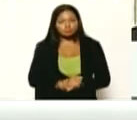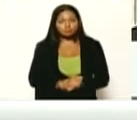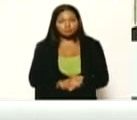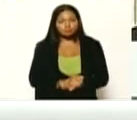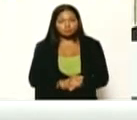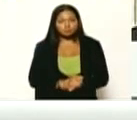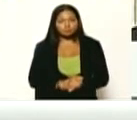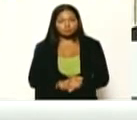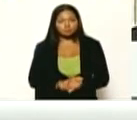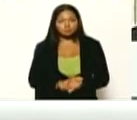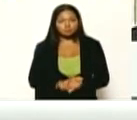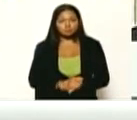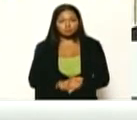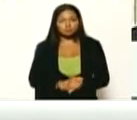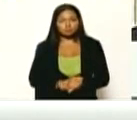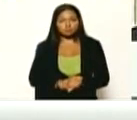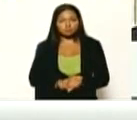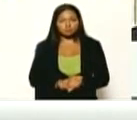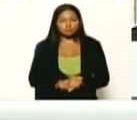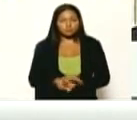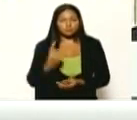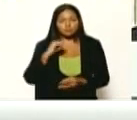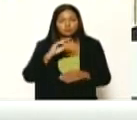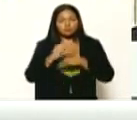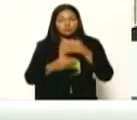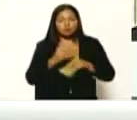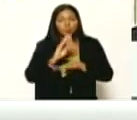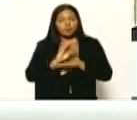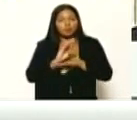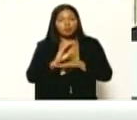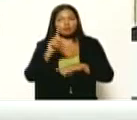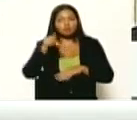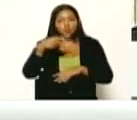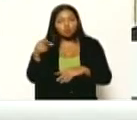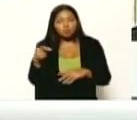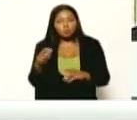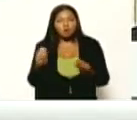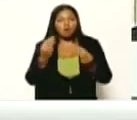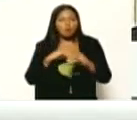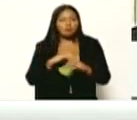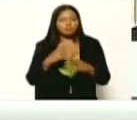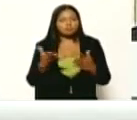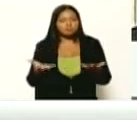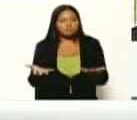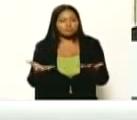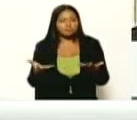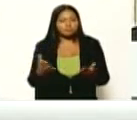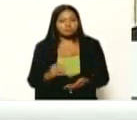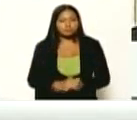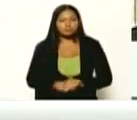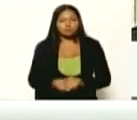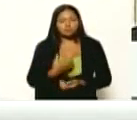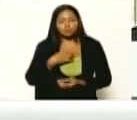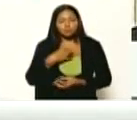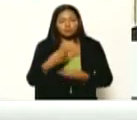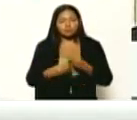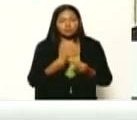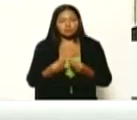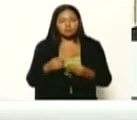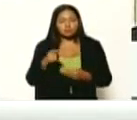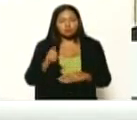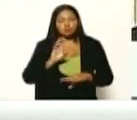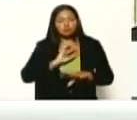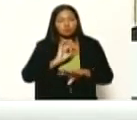en el aire. ¿Vale la pena cuidarse o no? Vamos a llegar a una conclusión. Si no vale la pena, bueno, y listo, no nos cuidamos